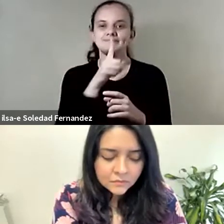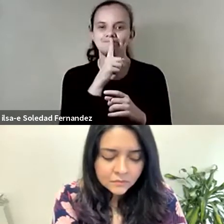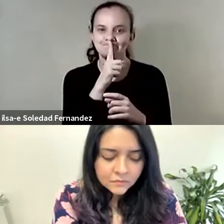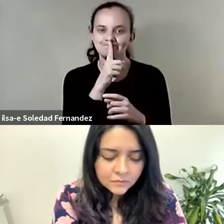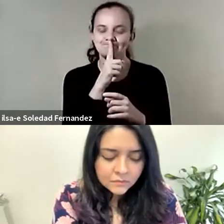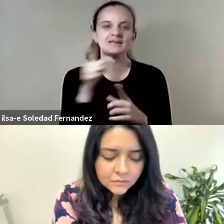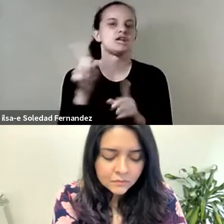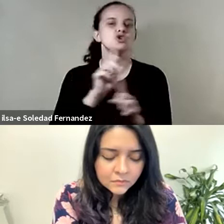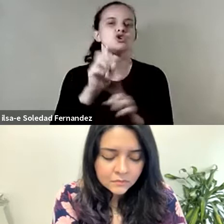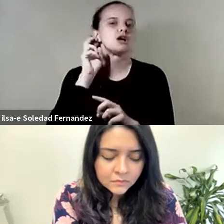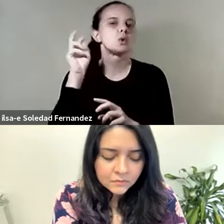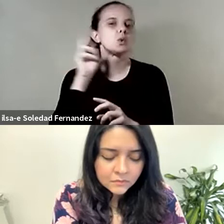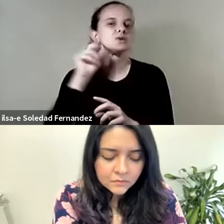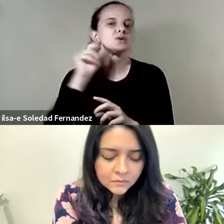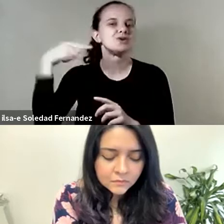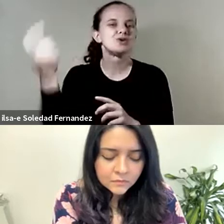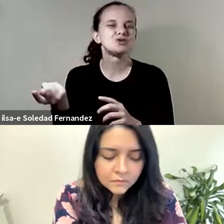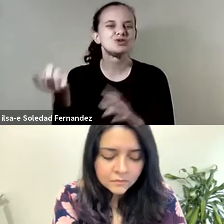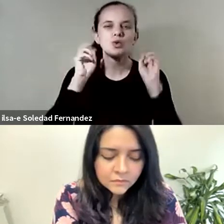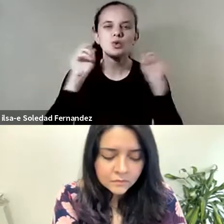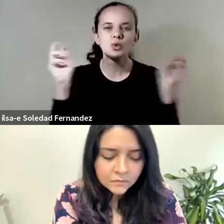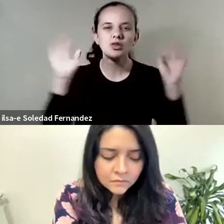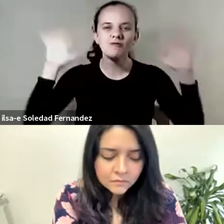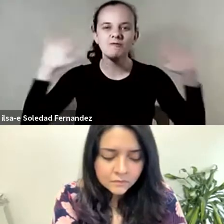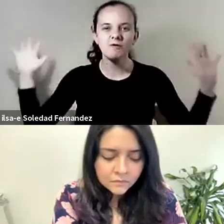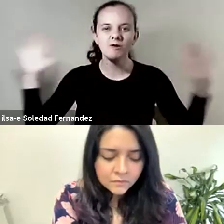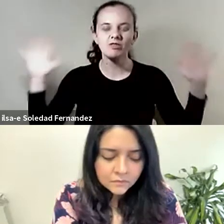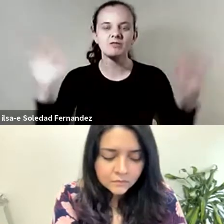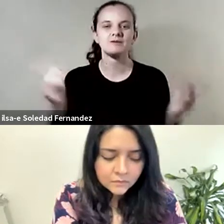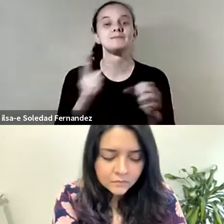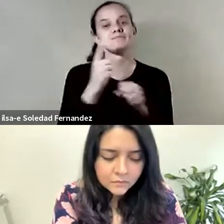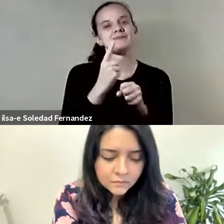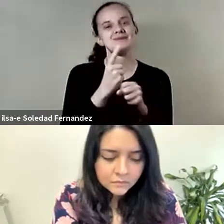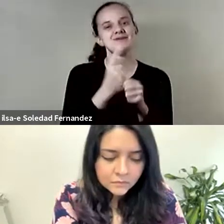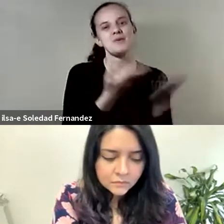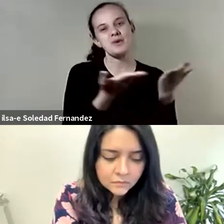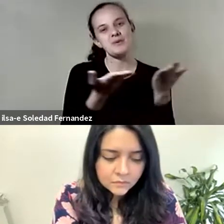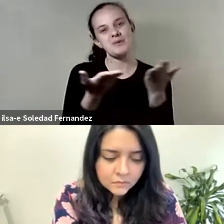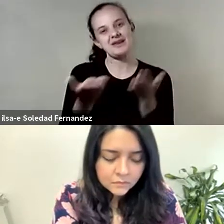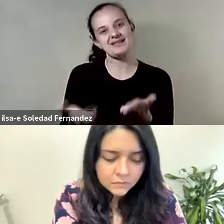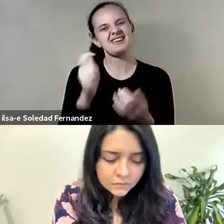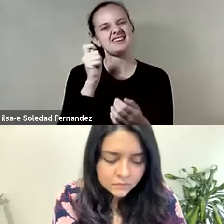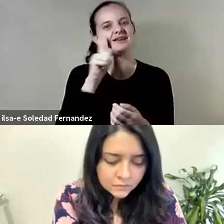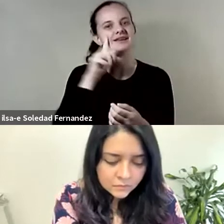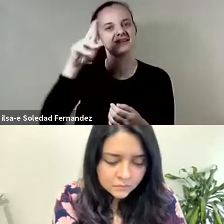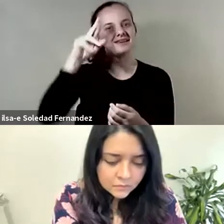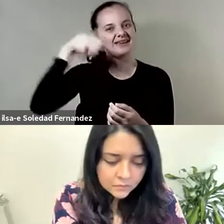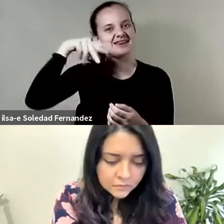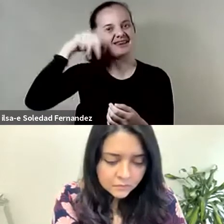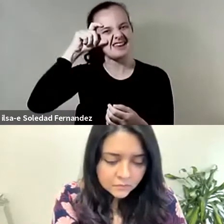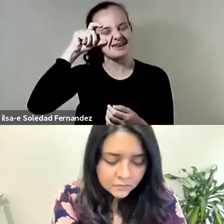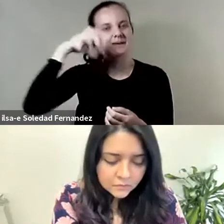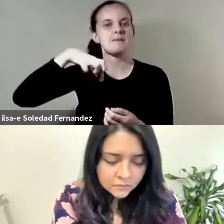ruidos de fondo. Y primero que todo les va a dar la bienvenida a Irene Presti. Irene.